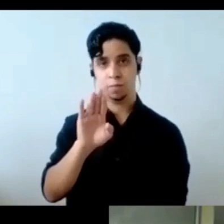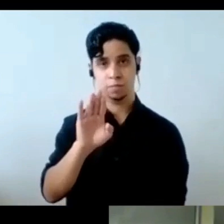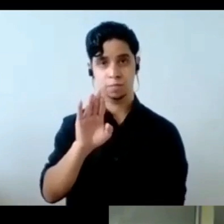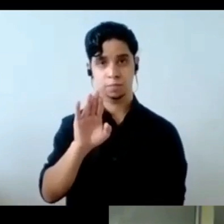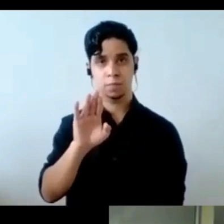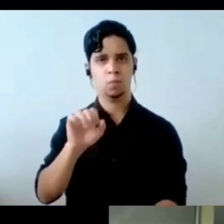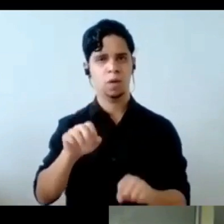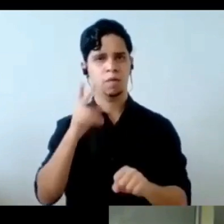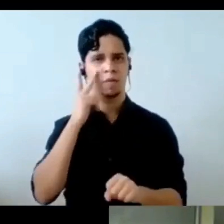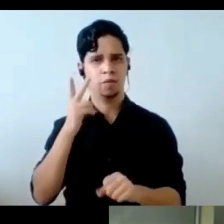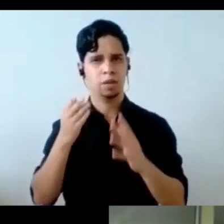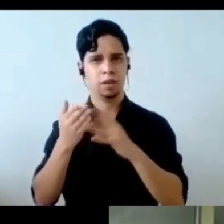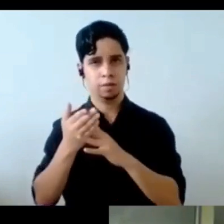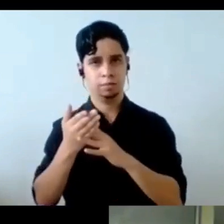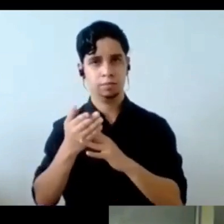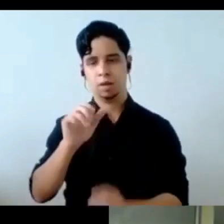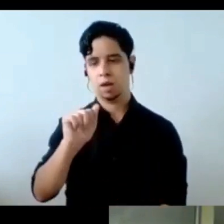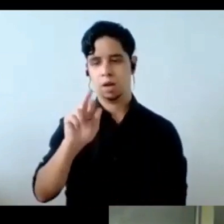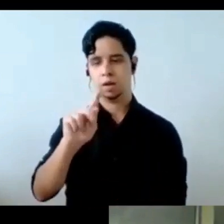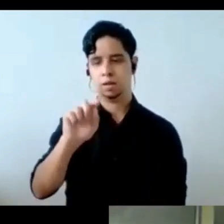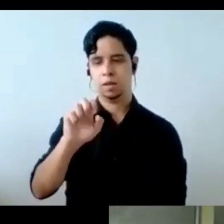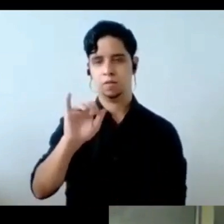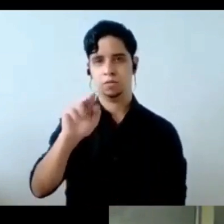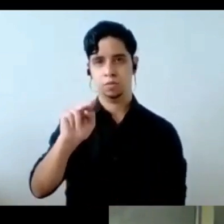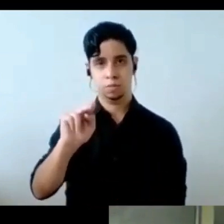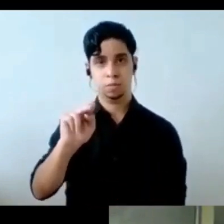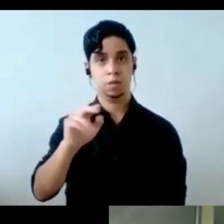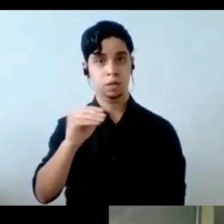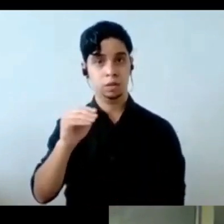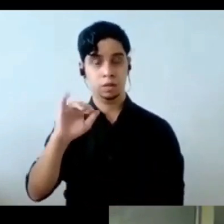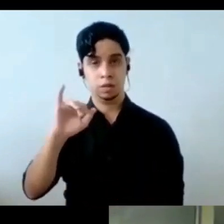Nos pueden buscar como Facebook/Artefusión, en Twitter como